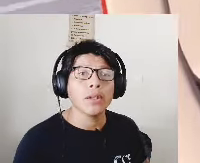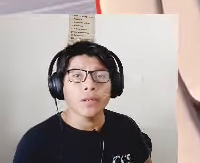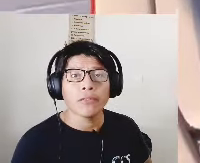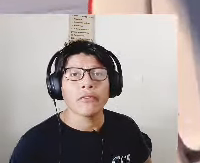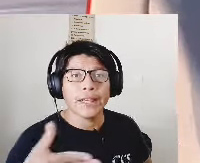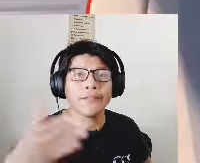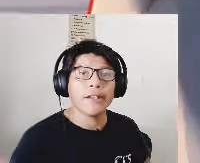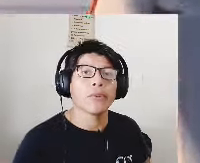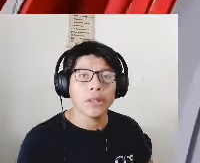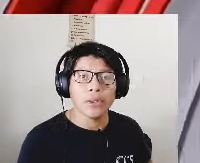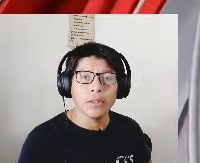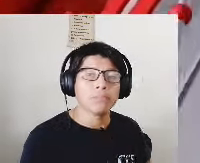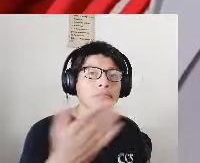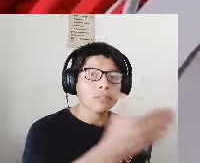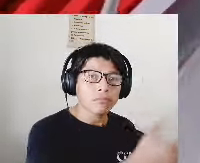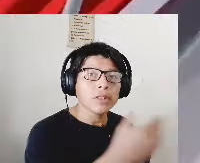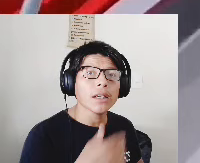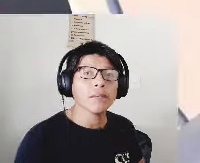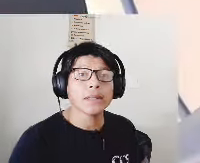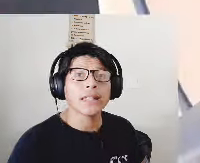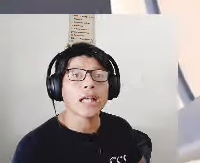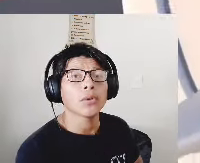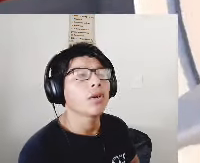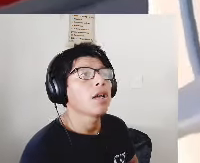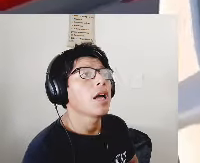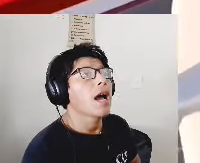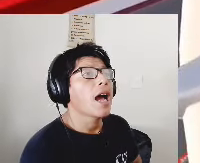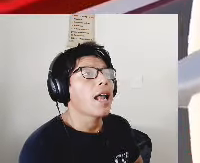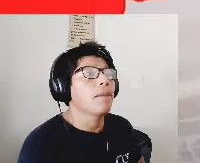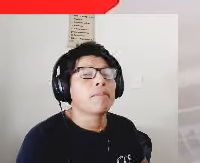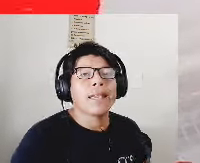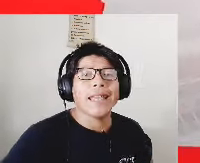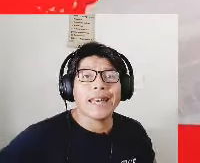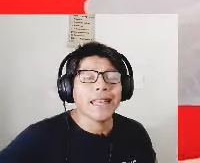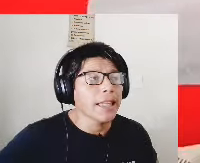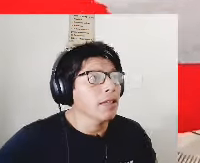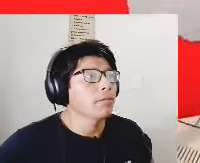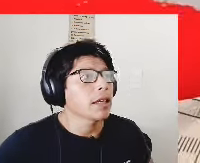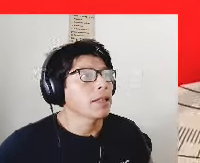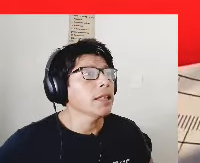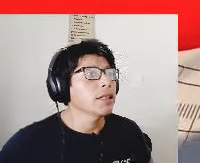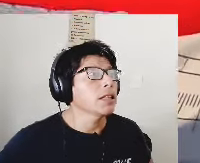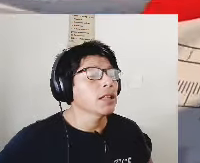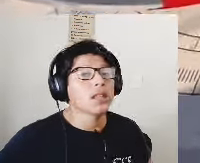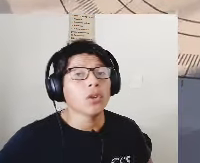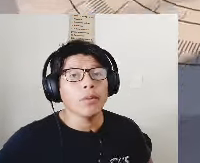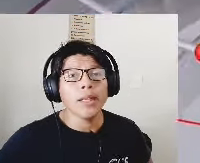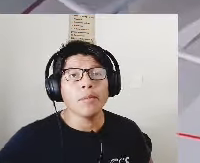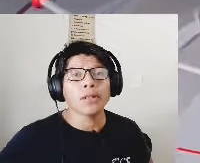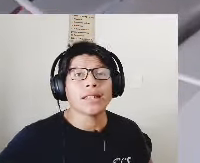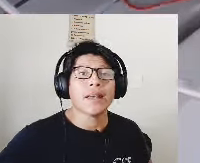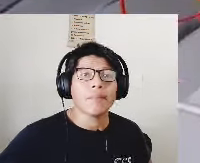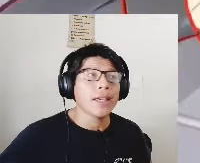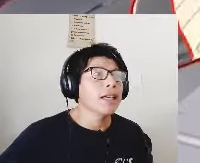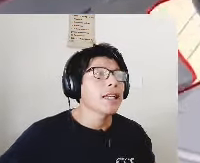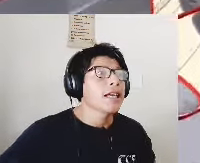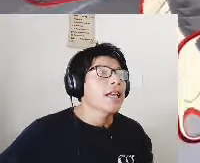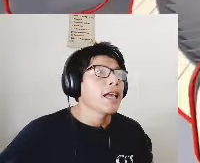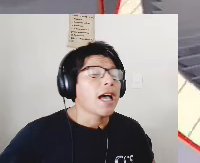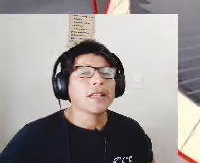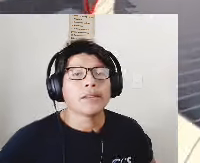López Obrador fue jefe de gobierno representando al PRD. Así es. Y no olvidemos que